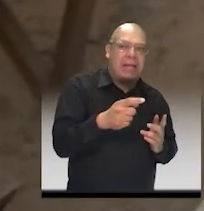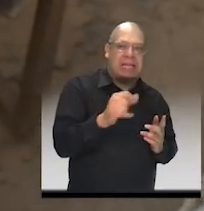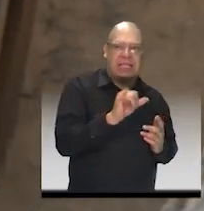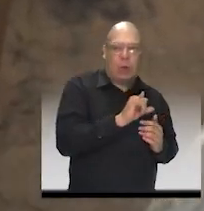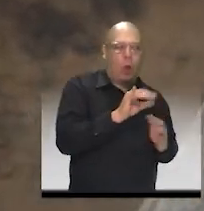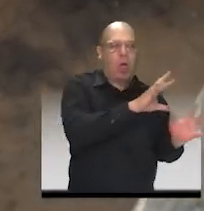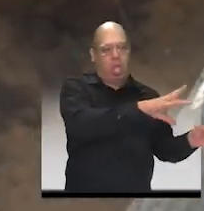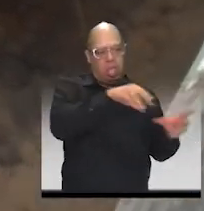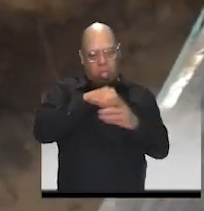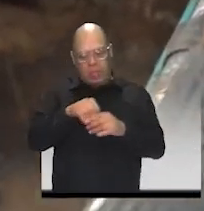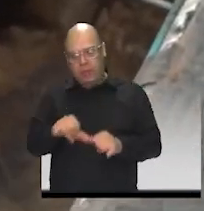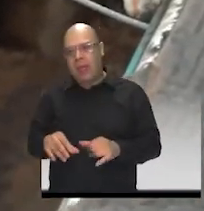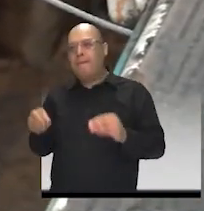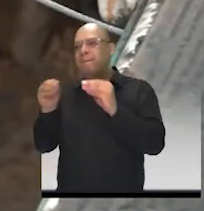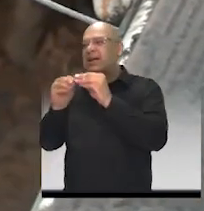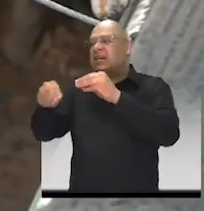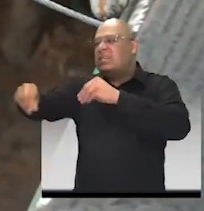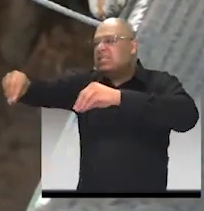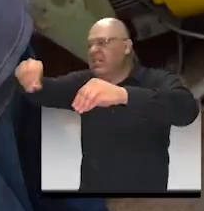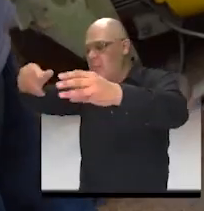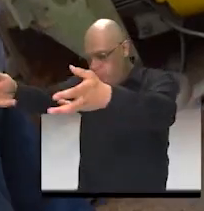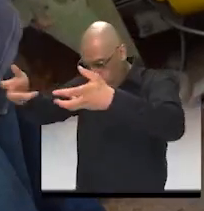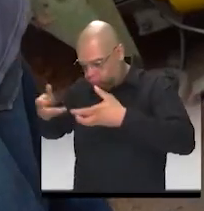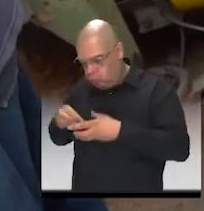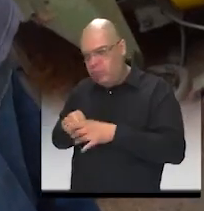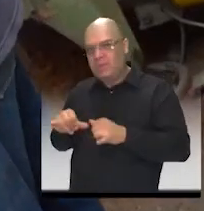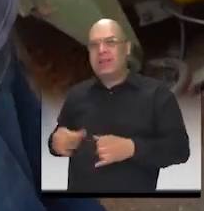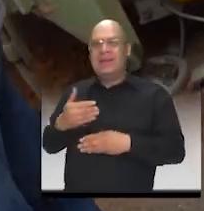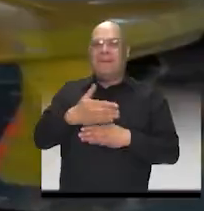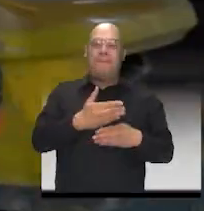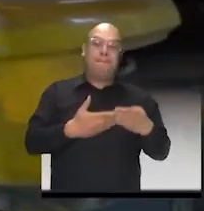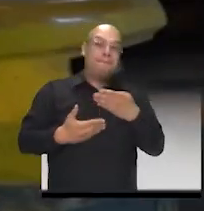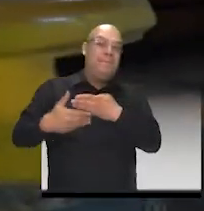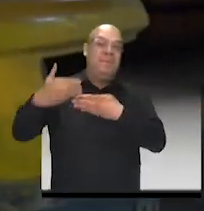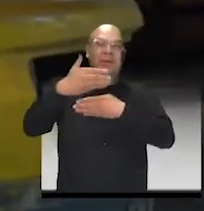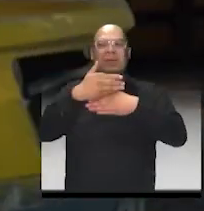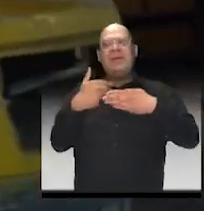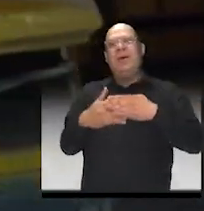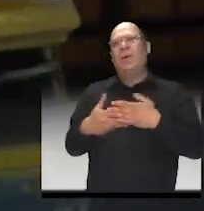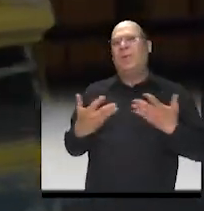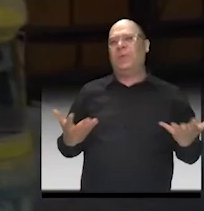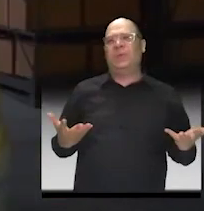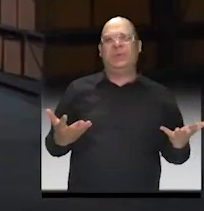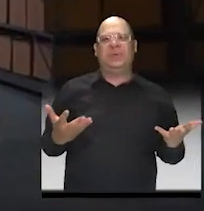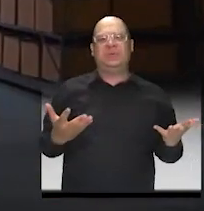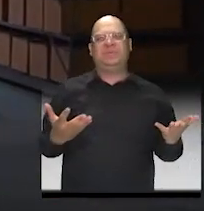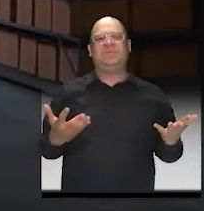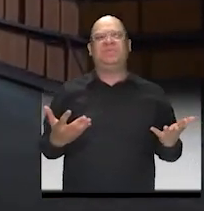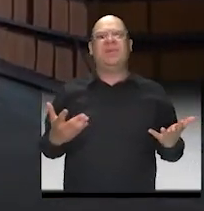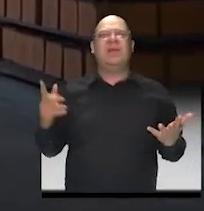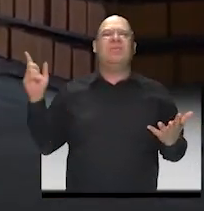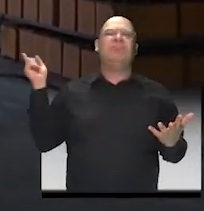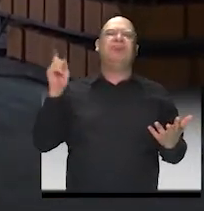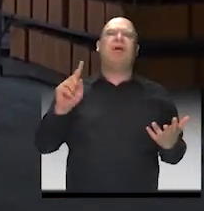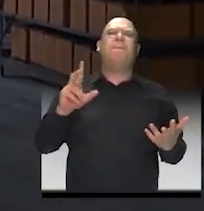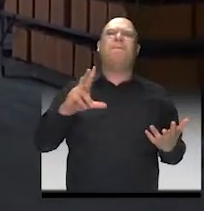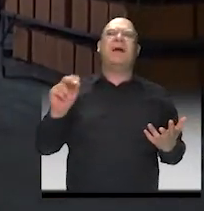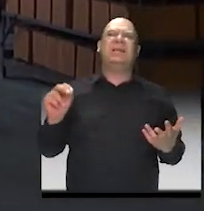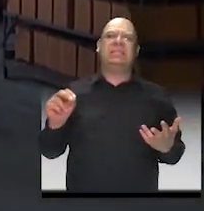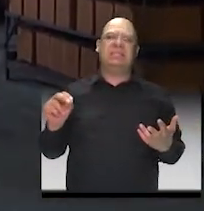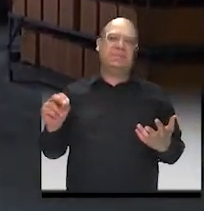y algo de arenas que todavía tenemos en el sitio. Las ladrilleras pueden tener un panorama de 20 años